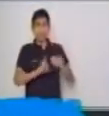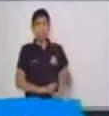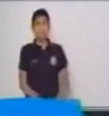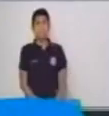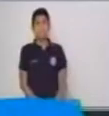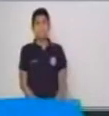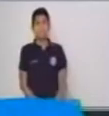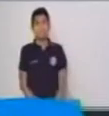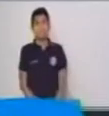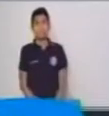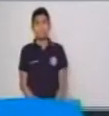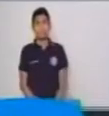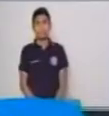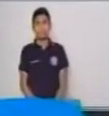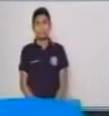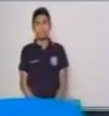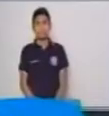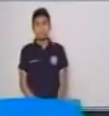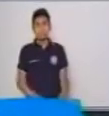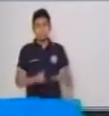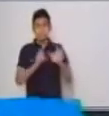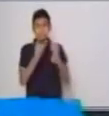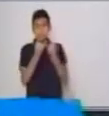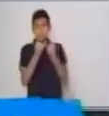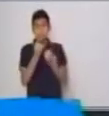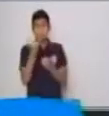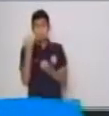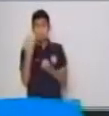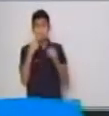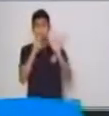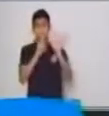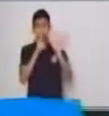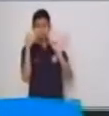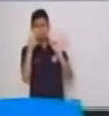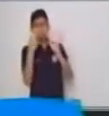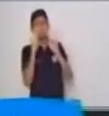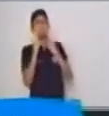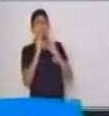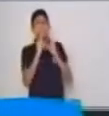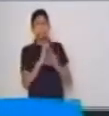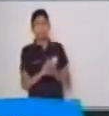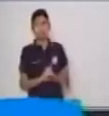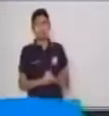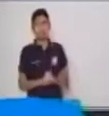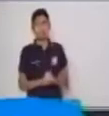va a ser la respuesta. Entonces decimos,